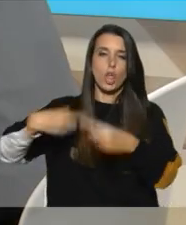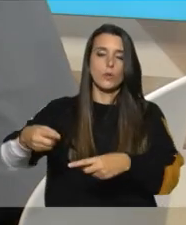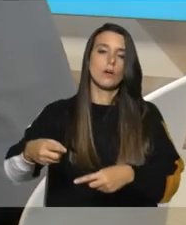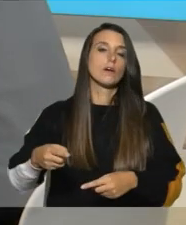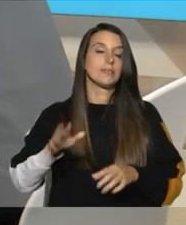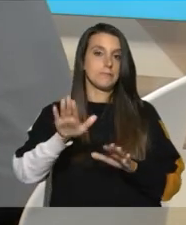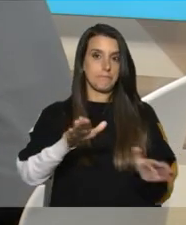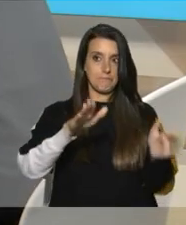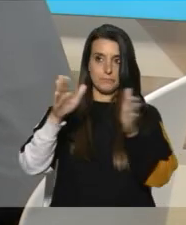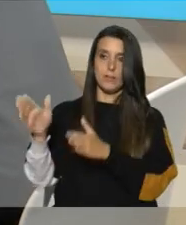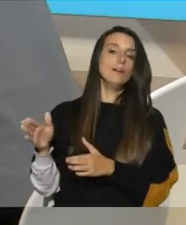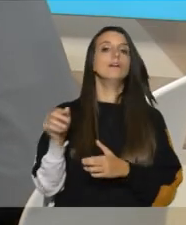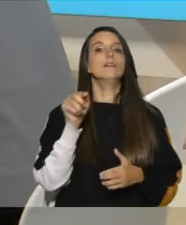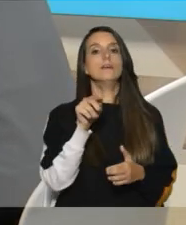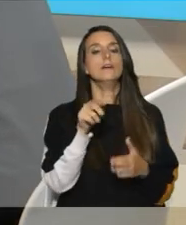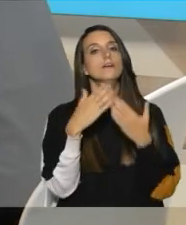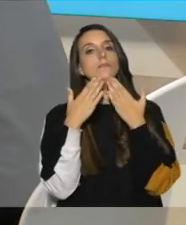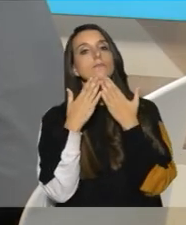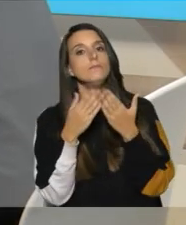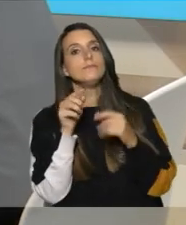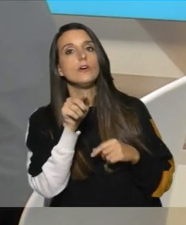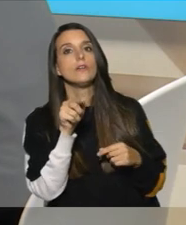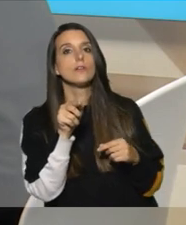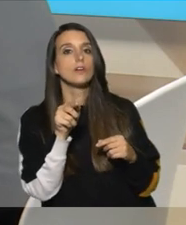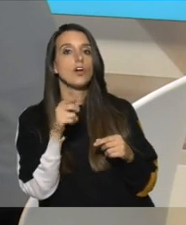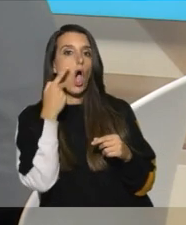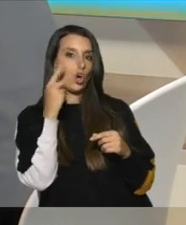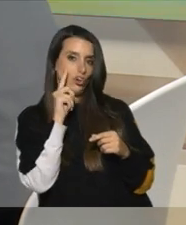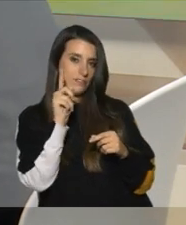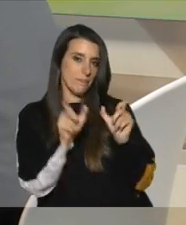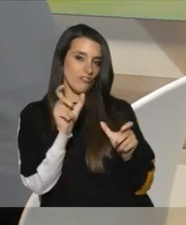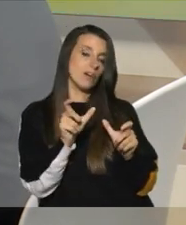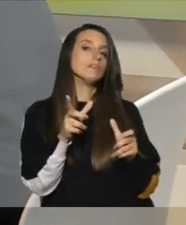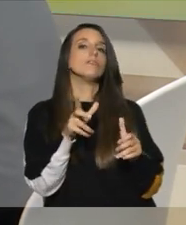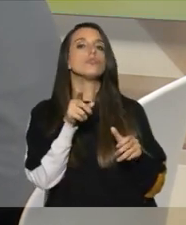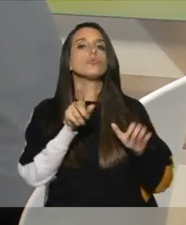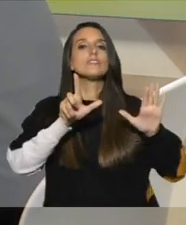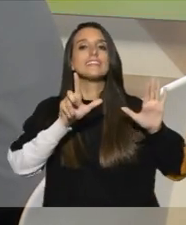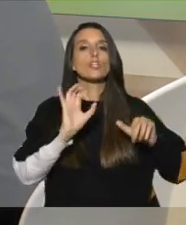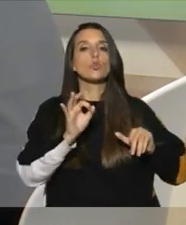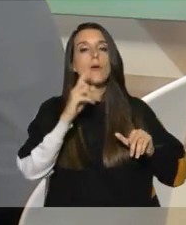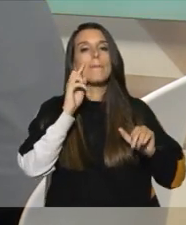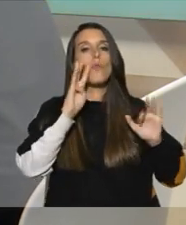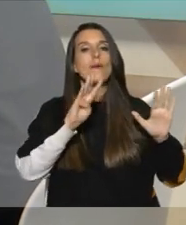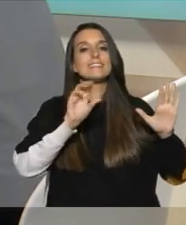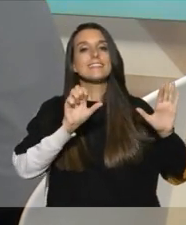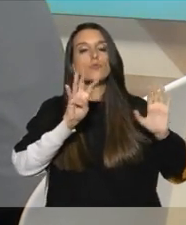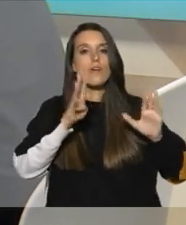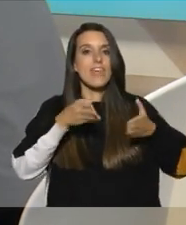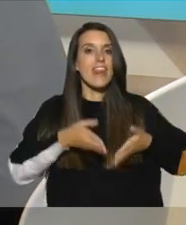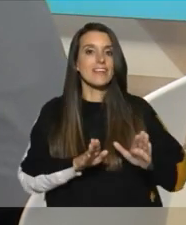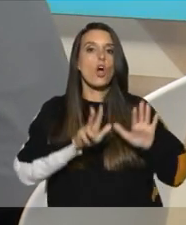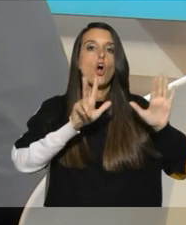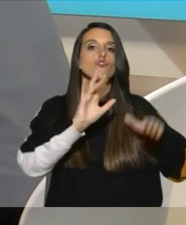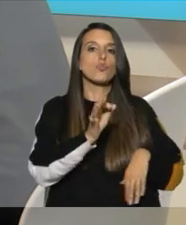Vuelvo a su caso particular, porque no todo el mundo lo conoce. Usted nace un 7 de octubre del 69. El 8